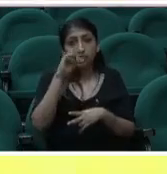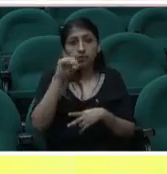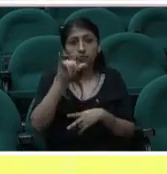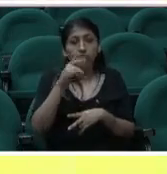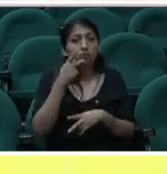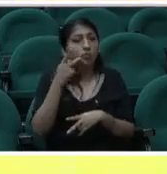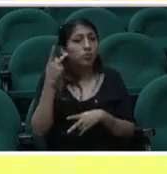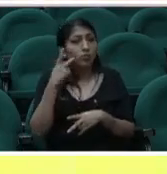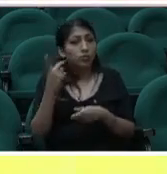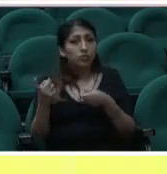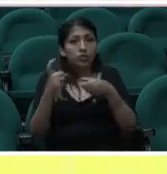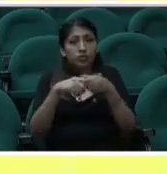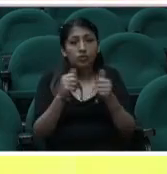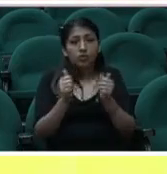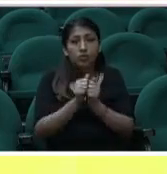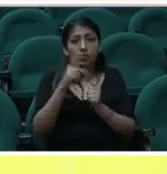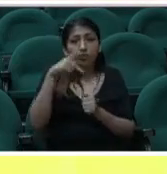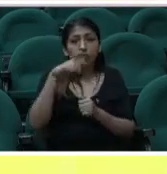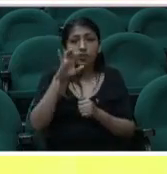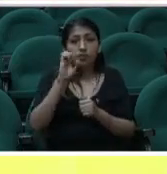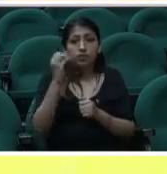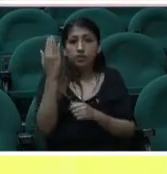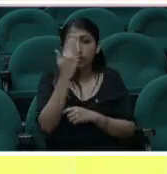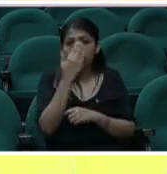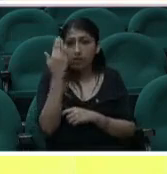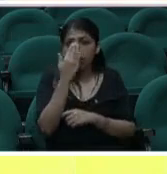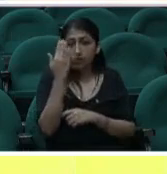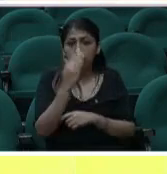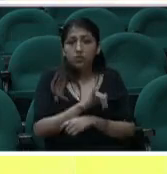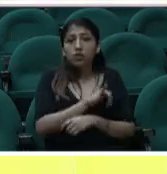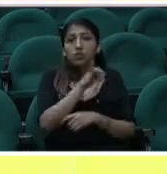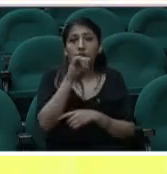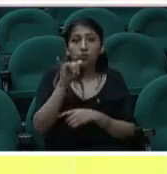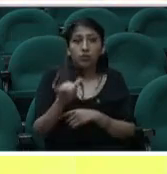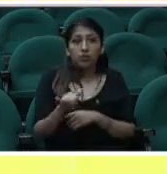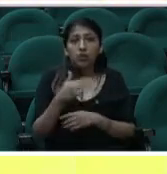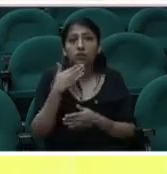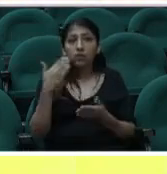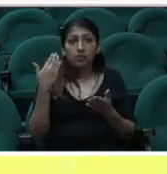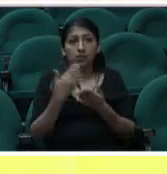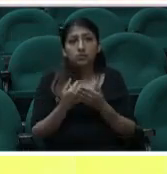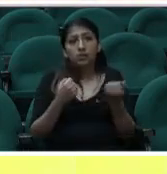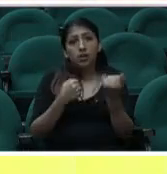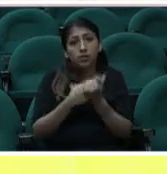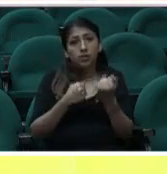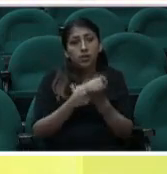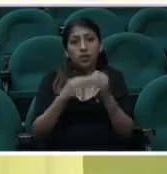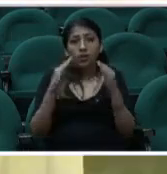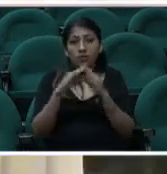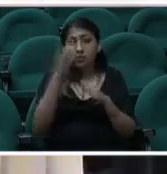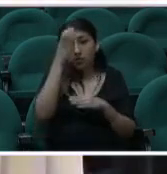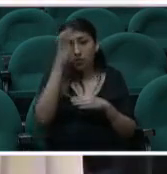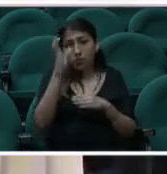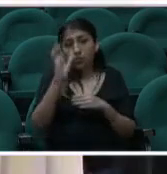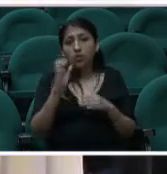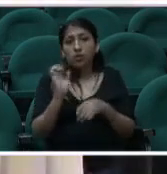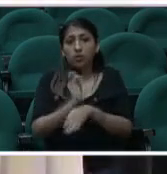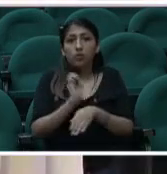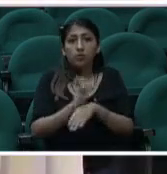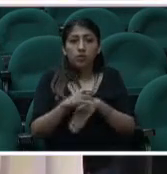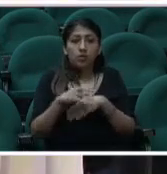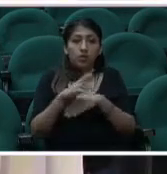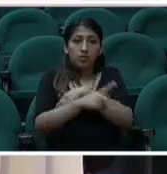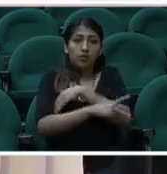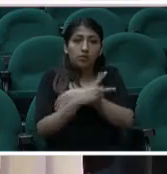en convenio con premier televisión y de igual manera gracias al apoyo de la casa de la cultura ecuatoriana núcleo de